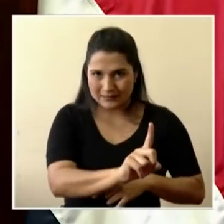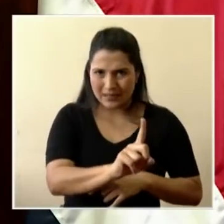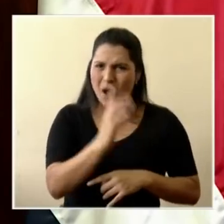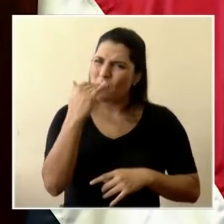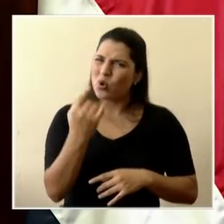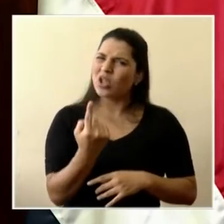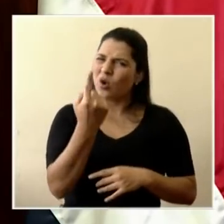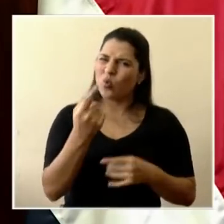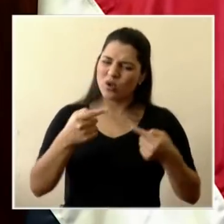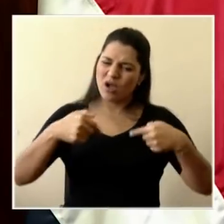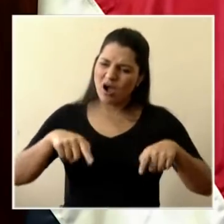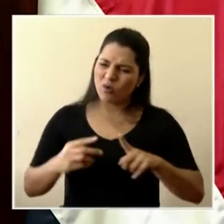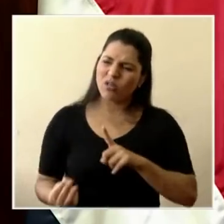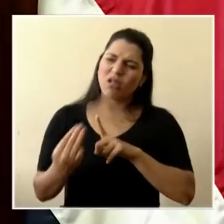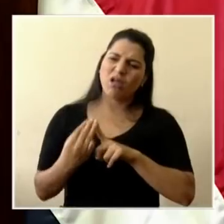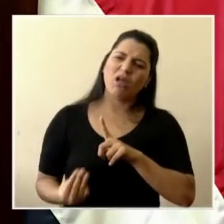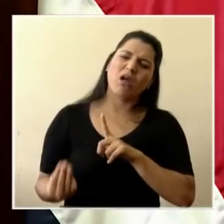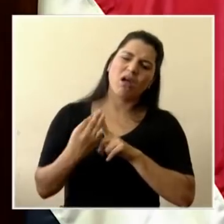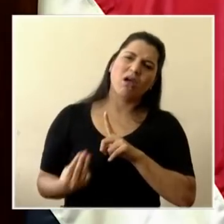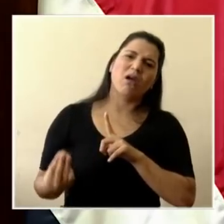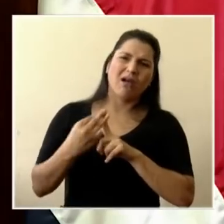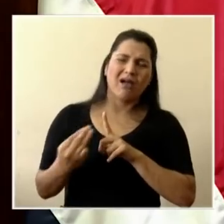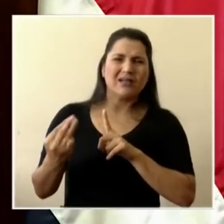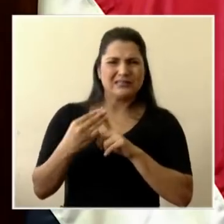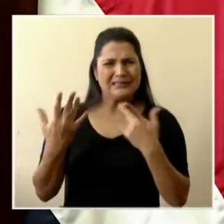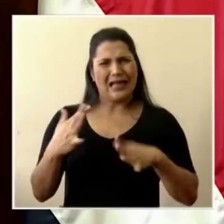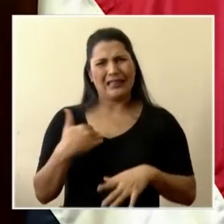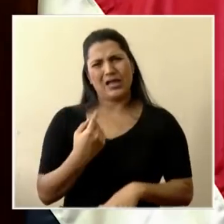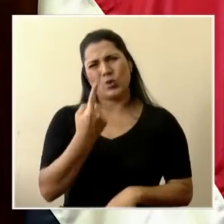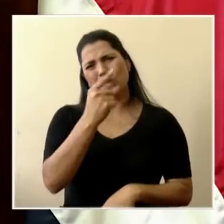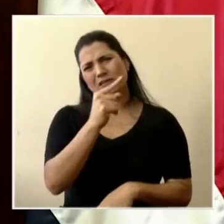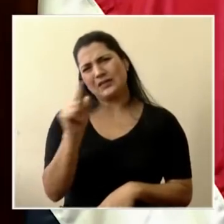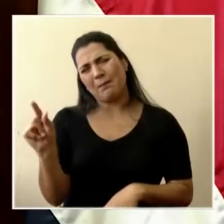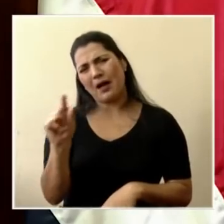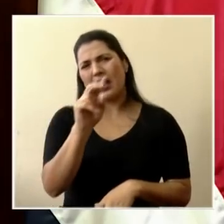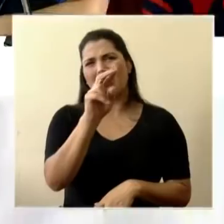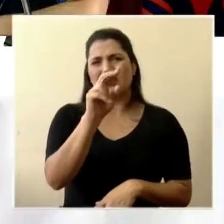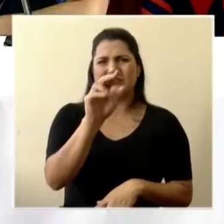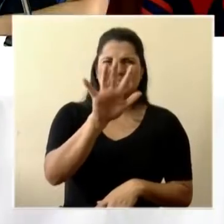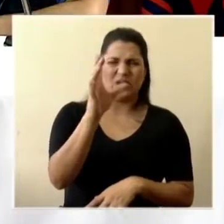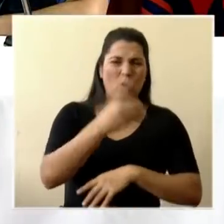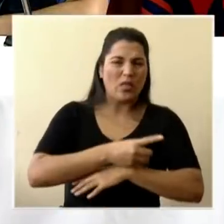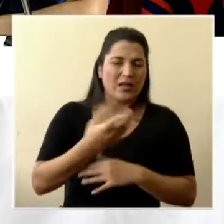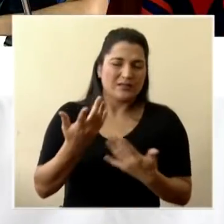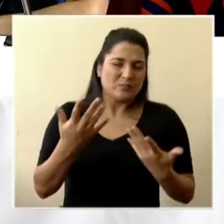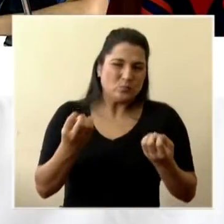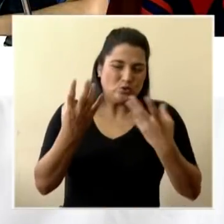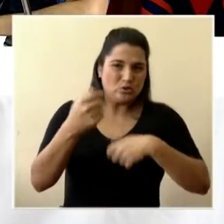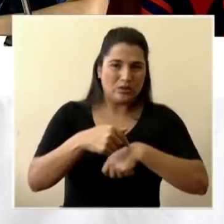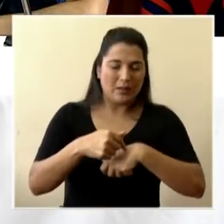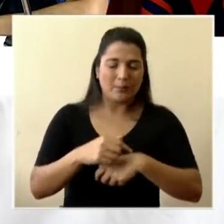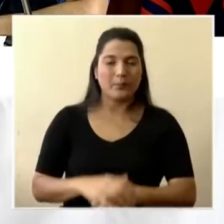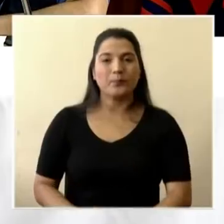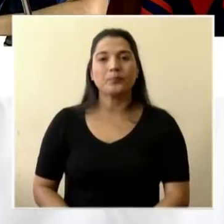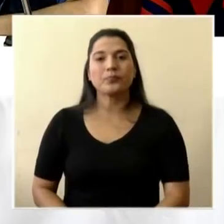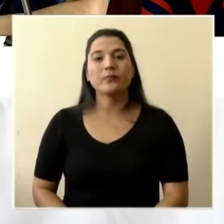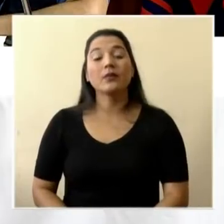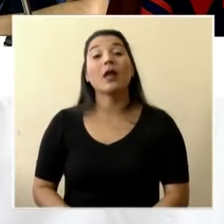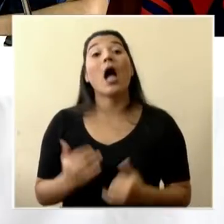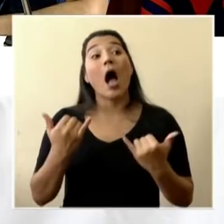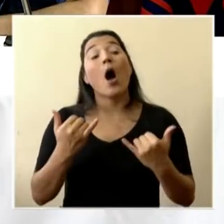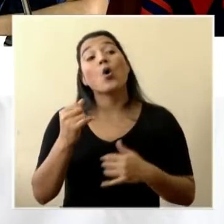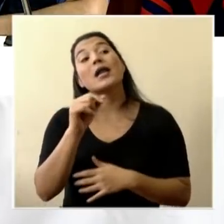y nos lo siguen enviando como si fuera ayer o ahora mismo. Continuamos con las consultas. El semanario